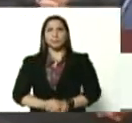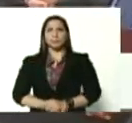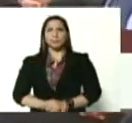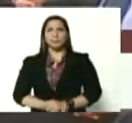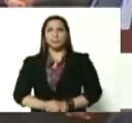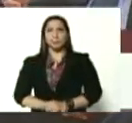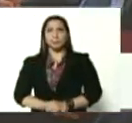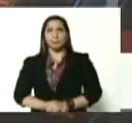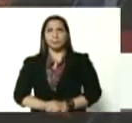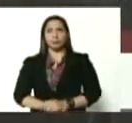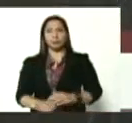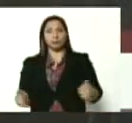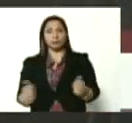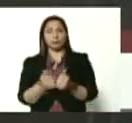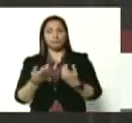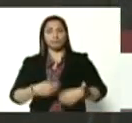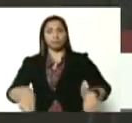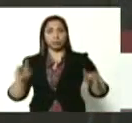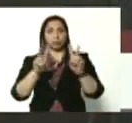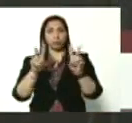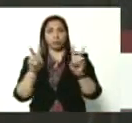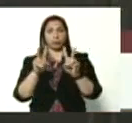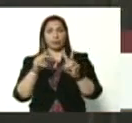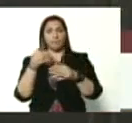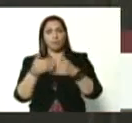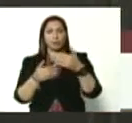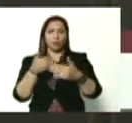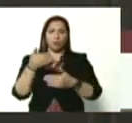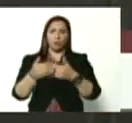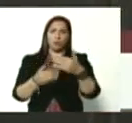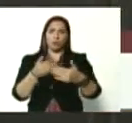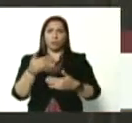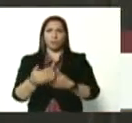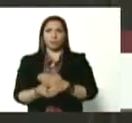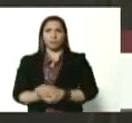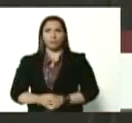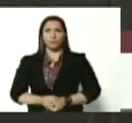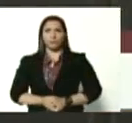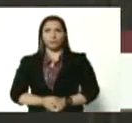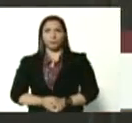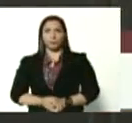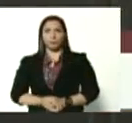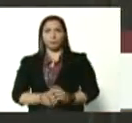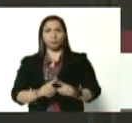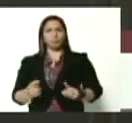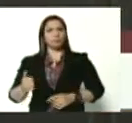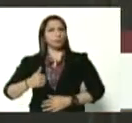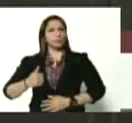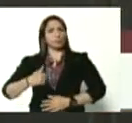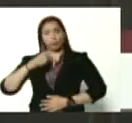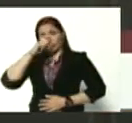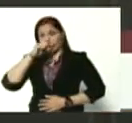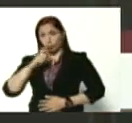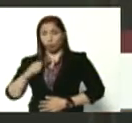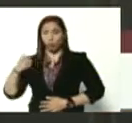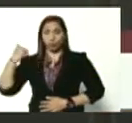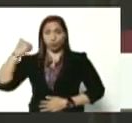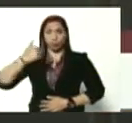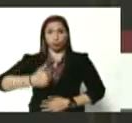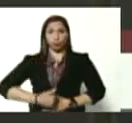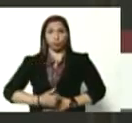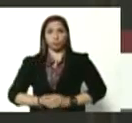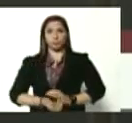con valores avanzados para cualquier época en esta